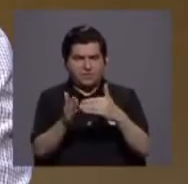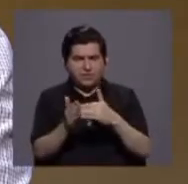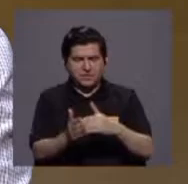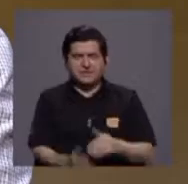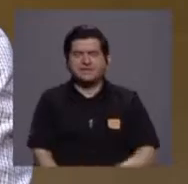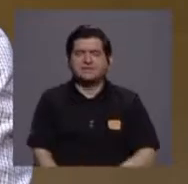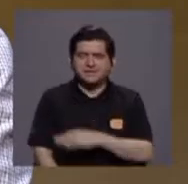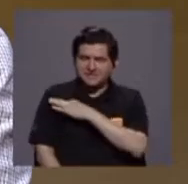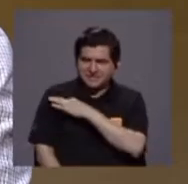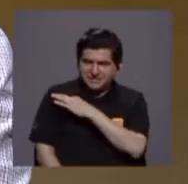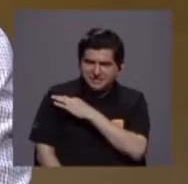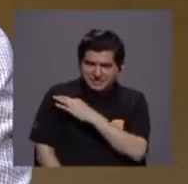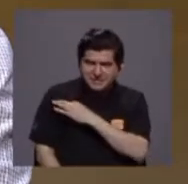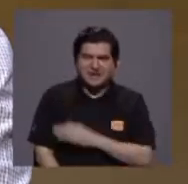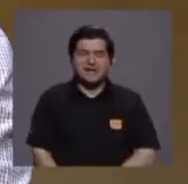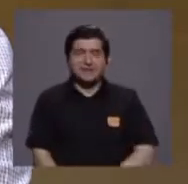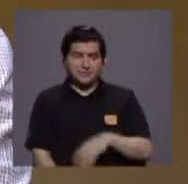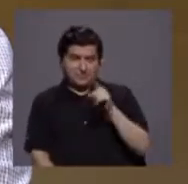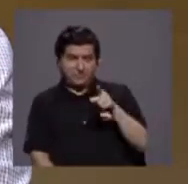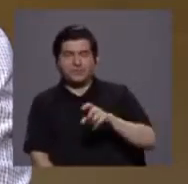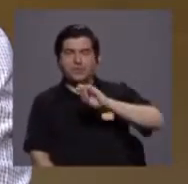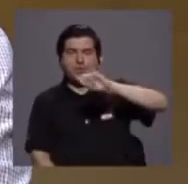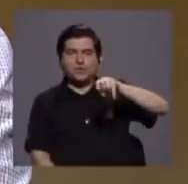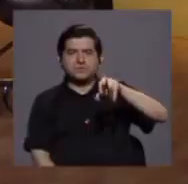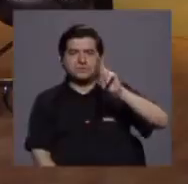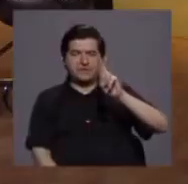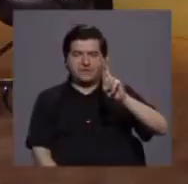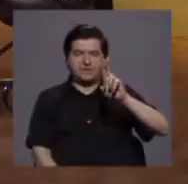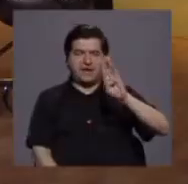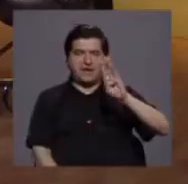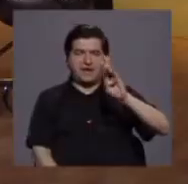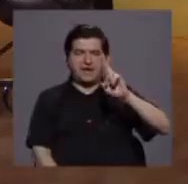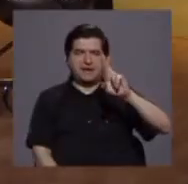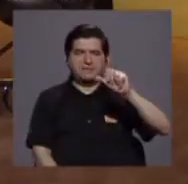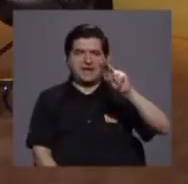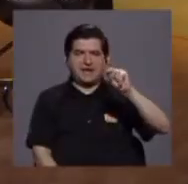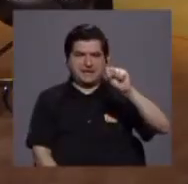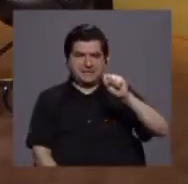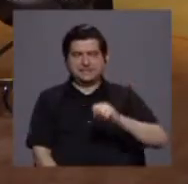de tener con nosotros a don José Rafael Brenes,